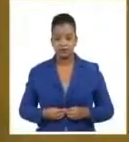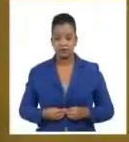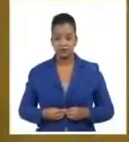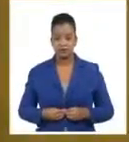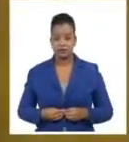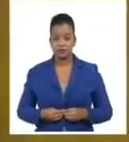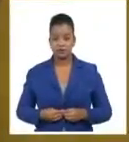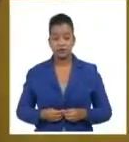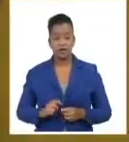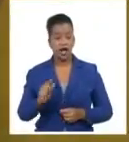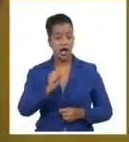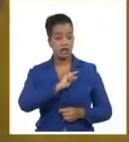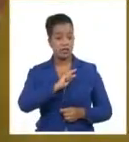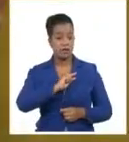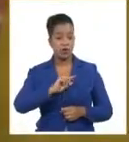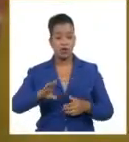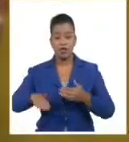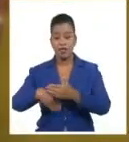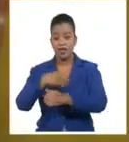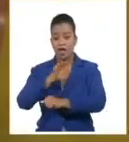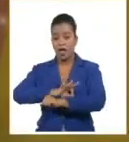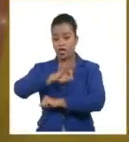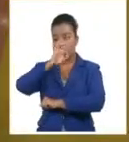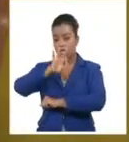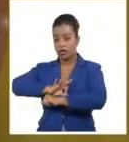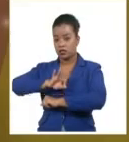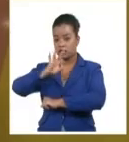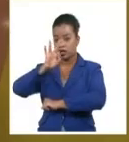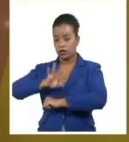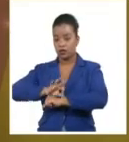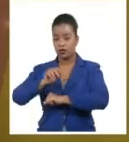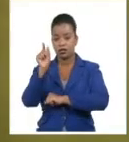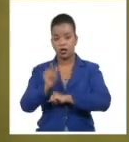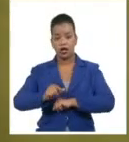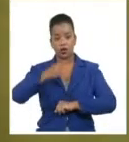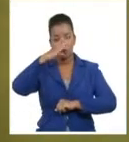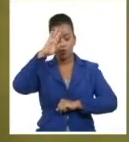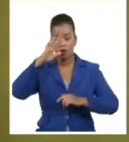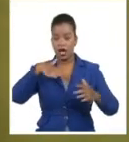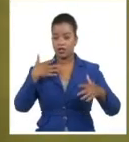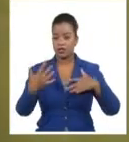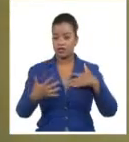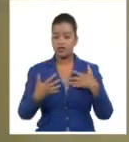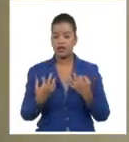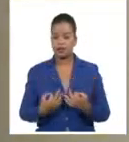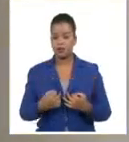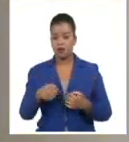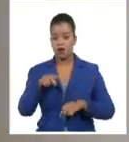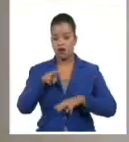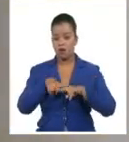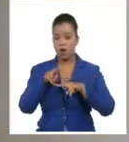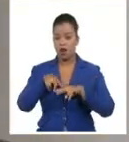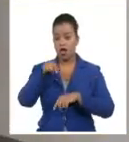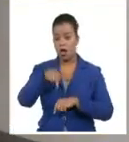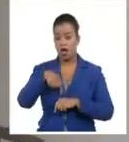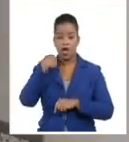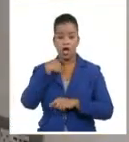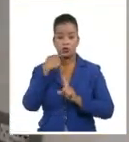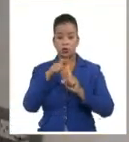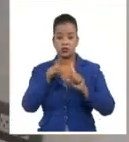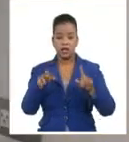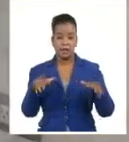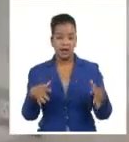Recientemente se celebró el Día del Diseño Italiano en Cuba como parte de las actividades de la Tercera Bienal de Diseño de La Habana. Este año tuvo como tema